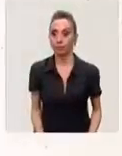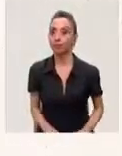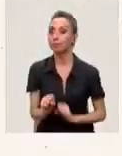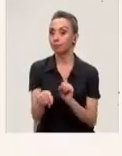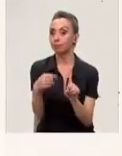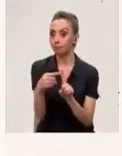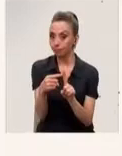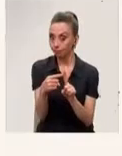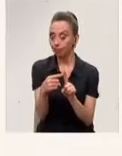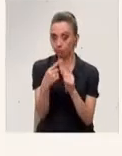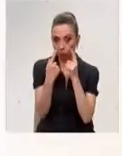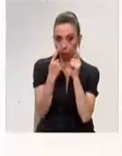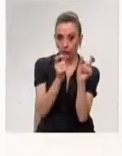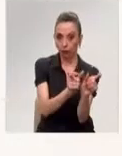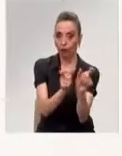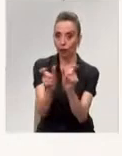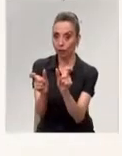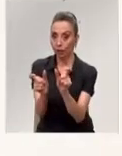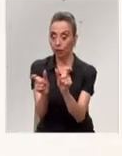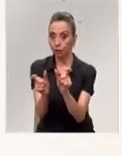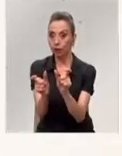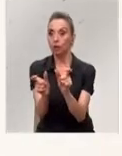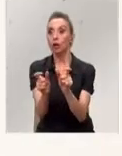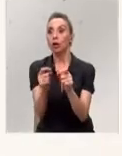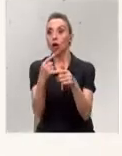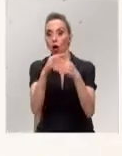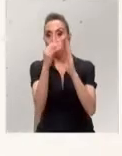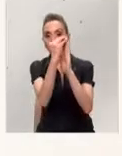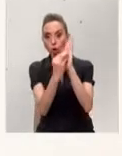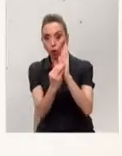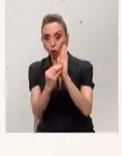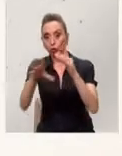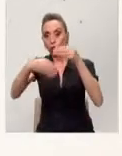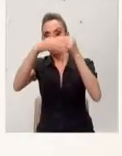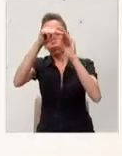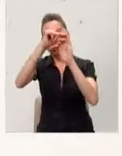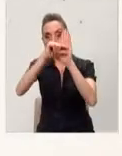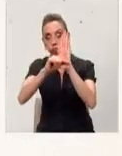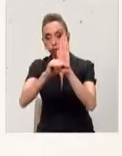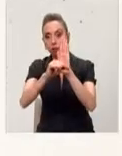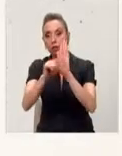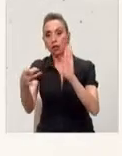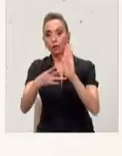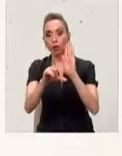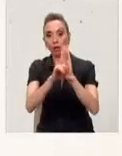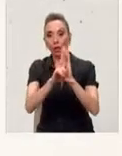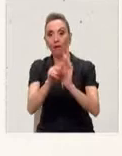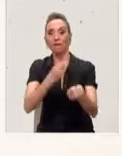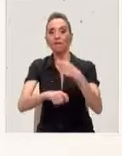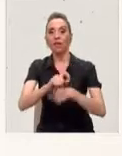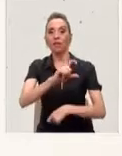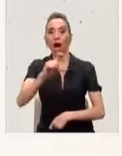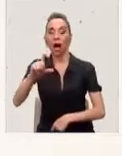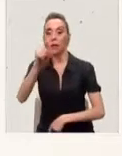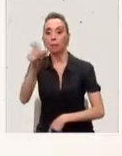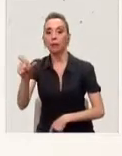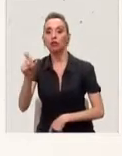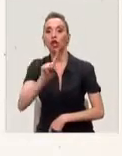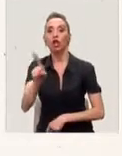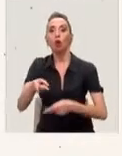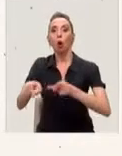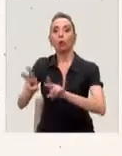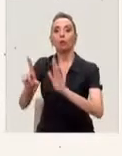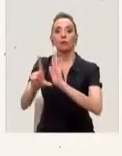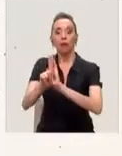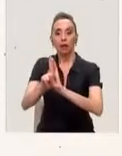Pero además de las fiscalizaciones, también han ingresado otras indicaciones, como considerar delito la venta de munición a personas no